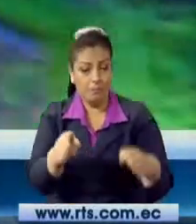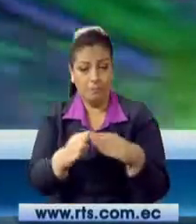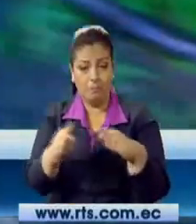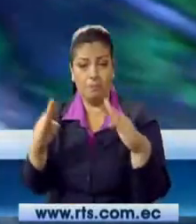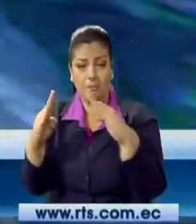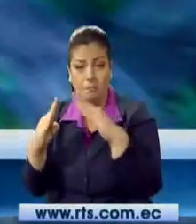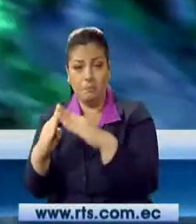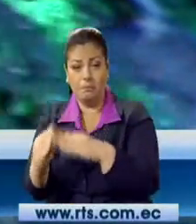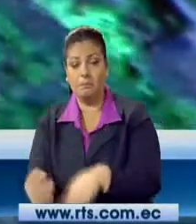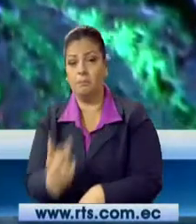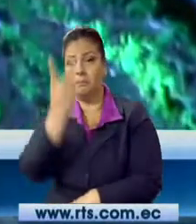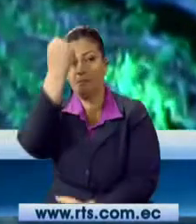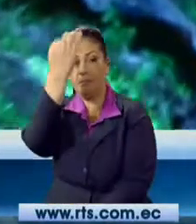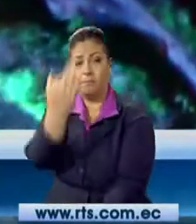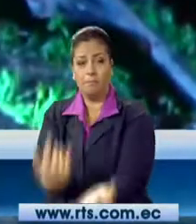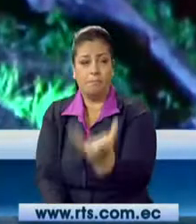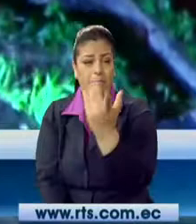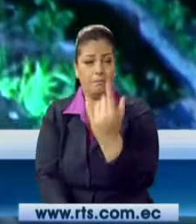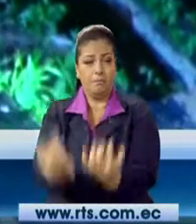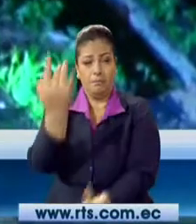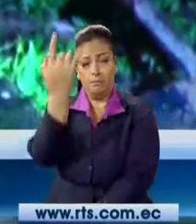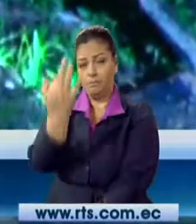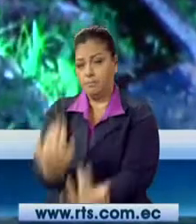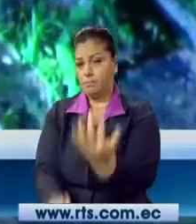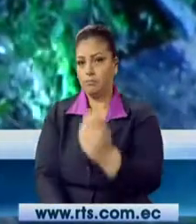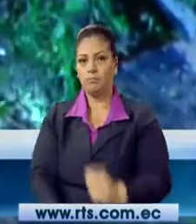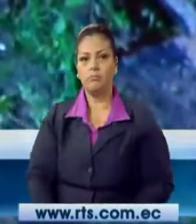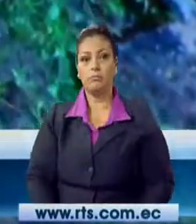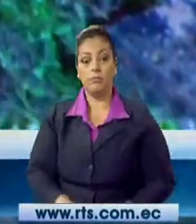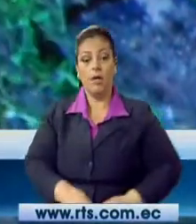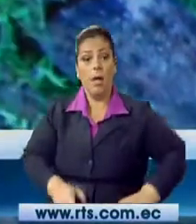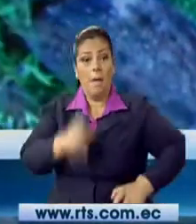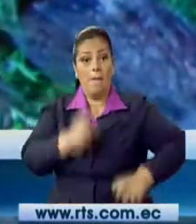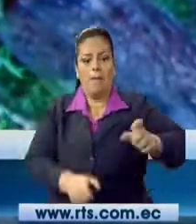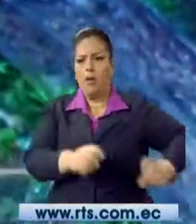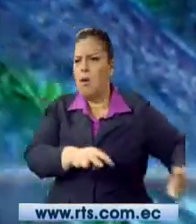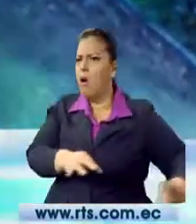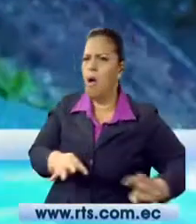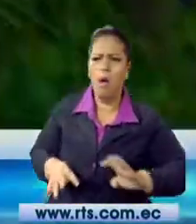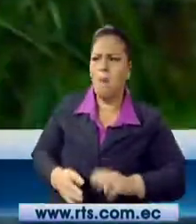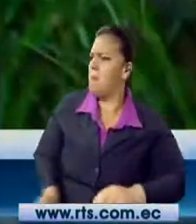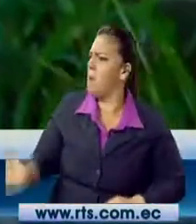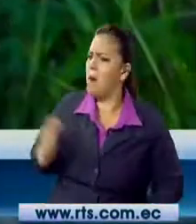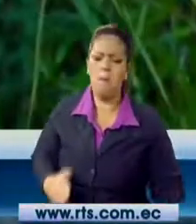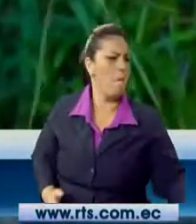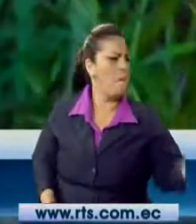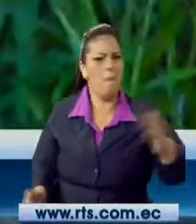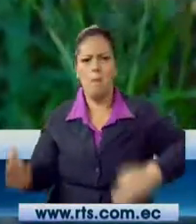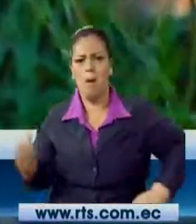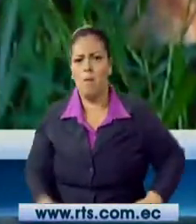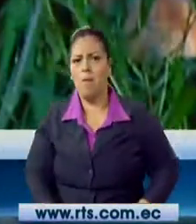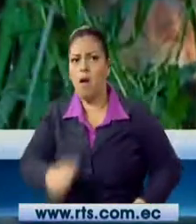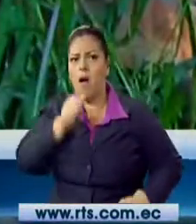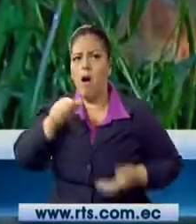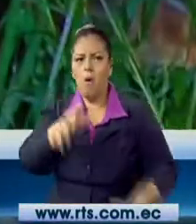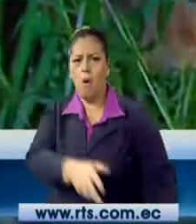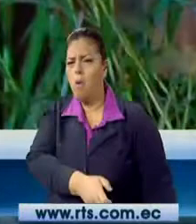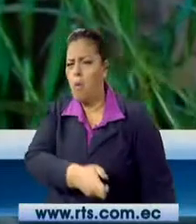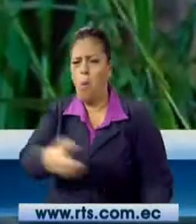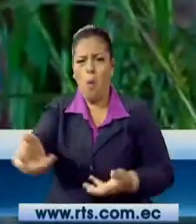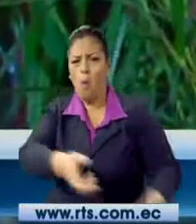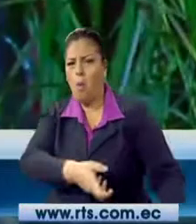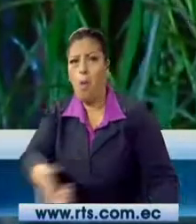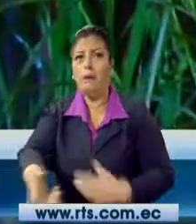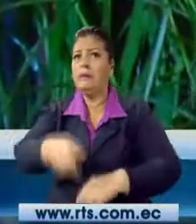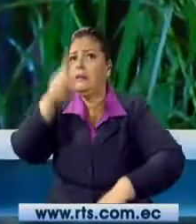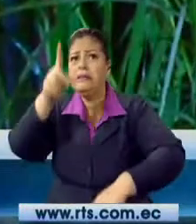el incendio por cuenta propia. Luego, pese a lo difícil del ingreso, los elementos del cuerpo de bomberos llegaron hasta